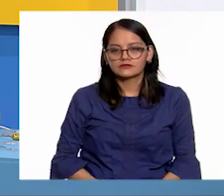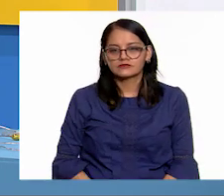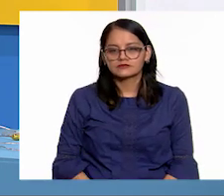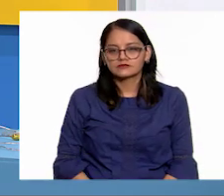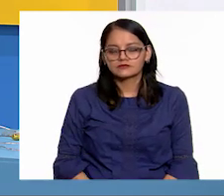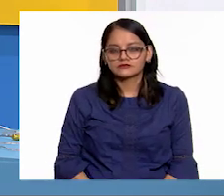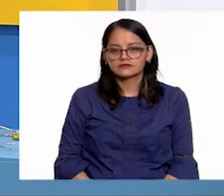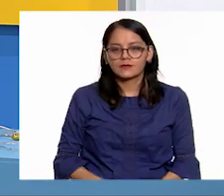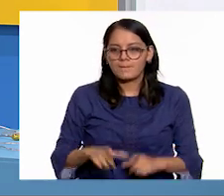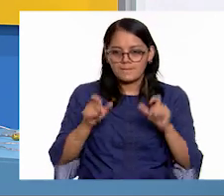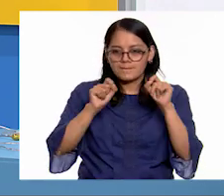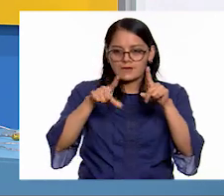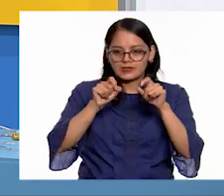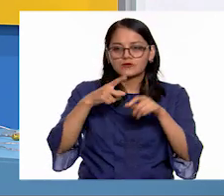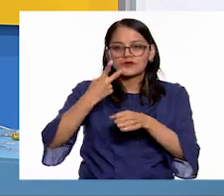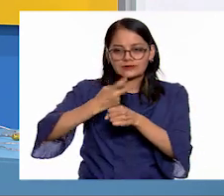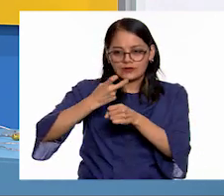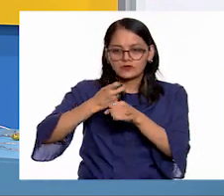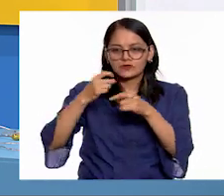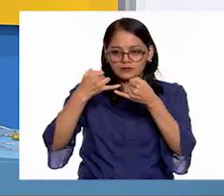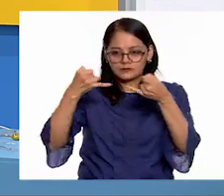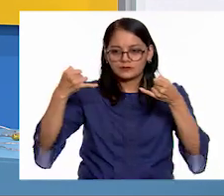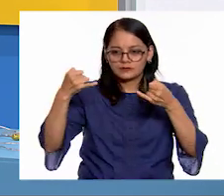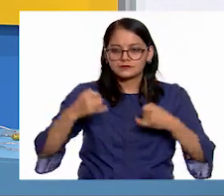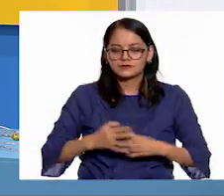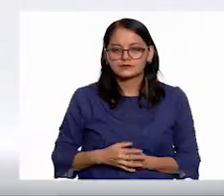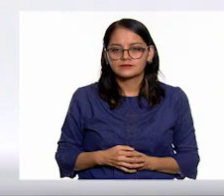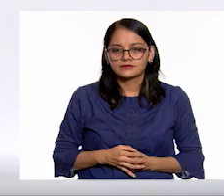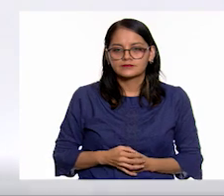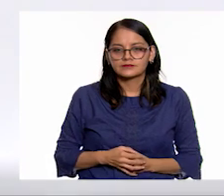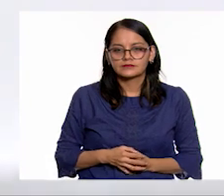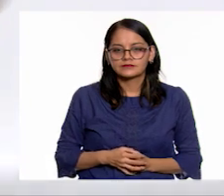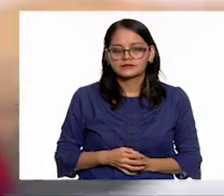Vamos a hacer lo mismo con el segundo cable.